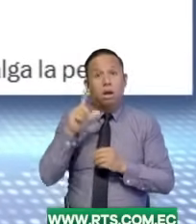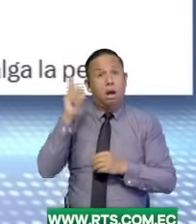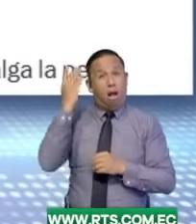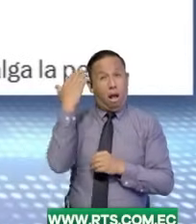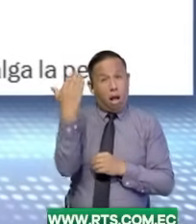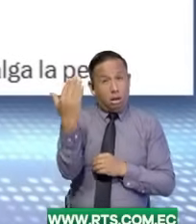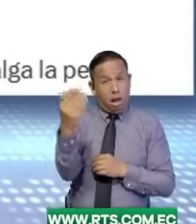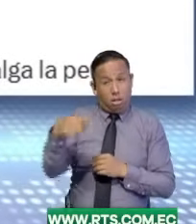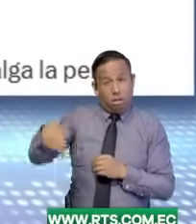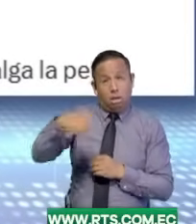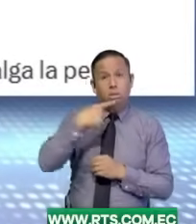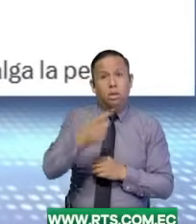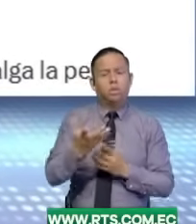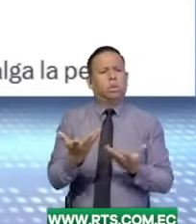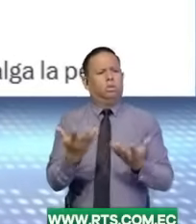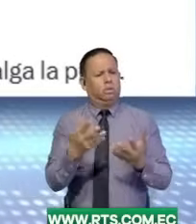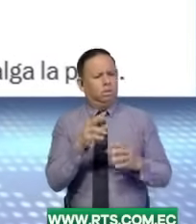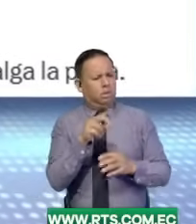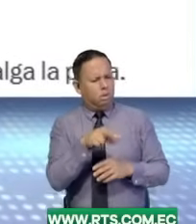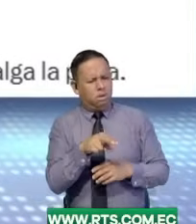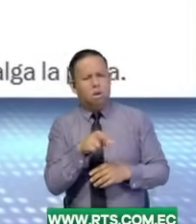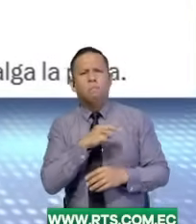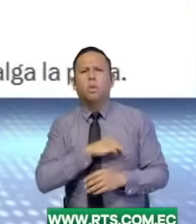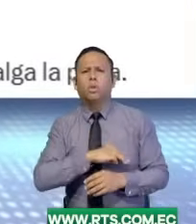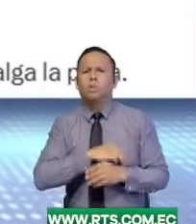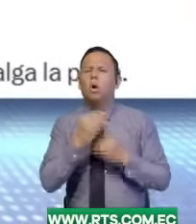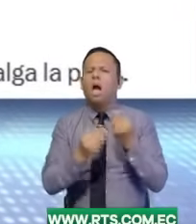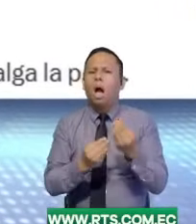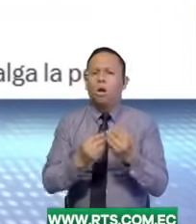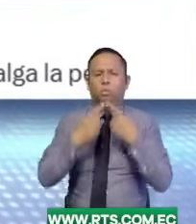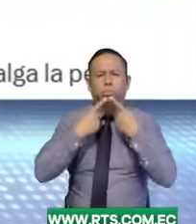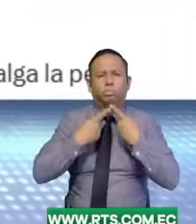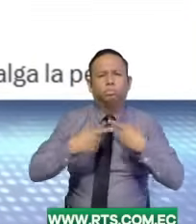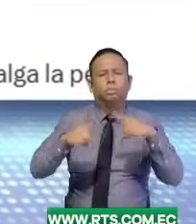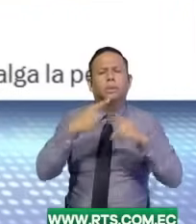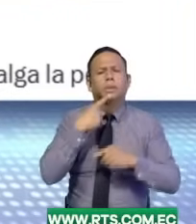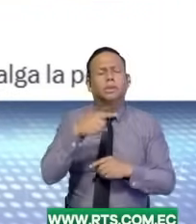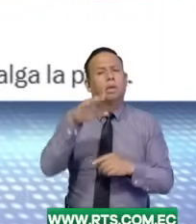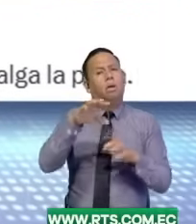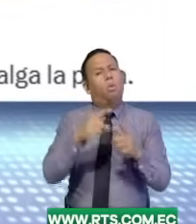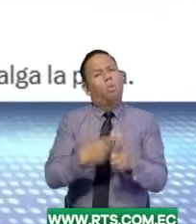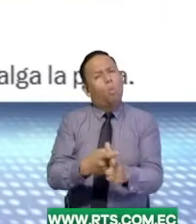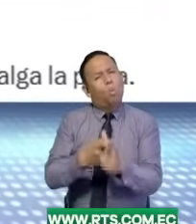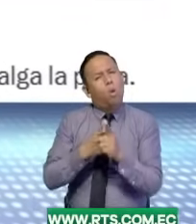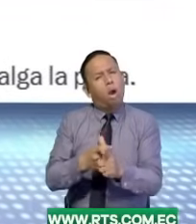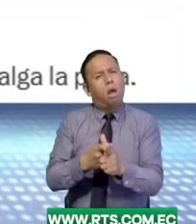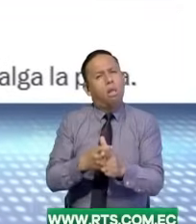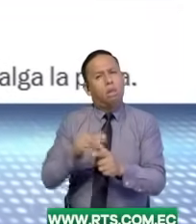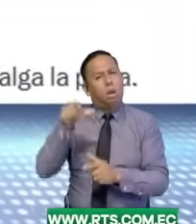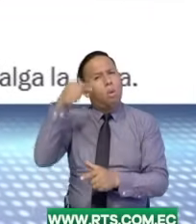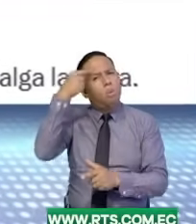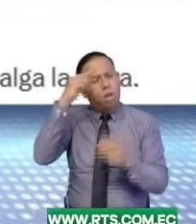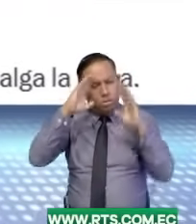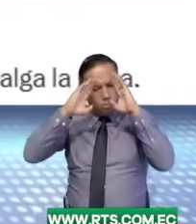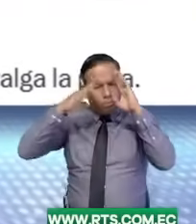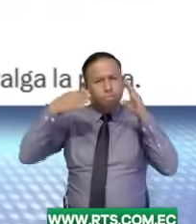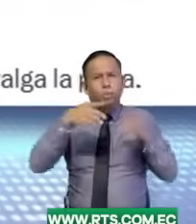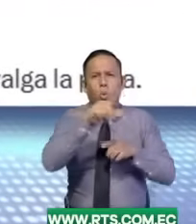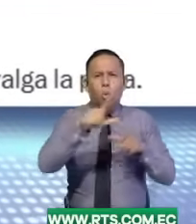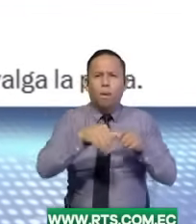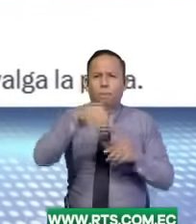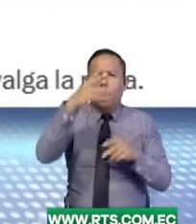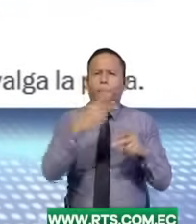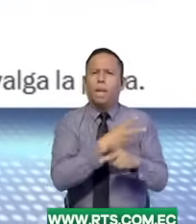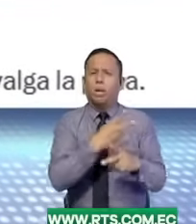en la institución que lidera, expresó en un comunicado: es urgente reforzar la intervención del Estado en las zonas más calientes